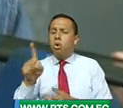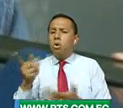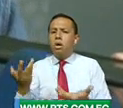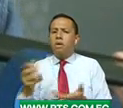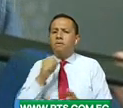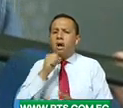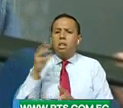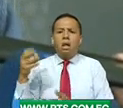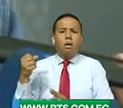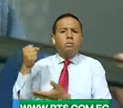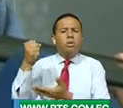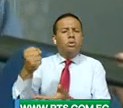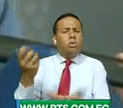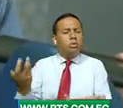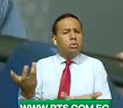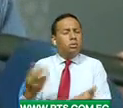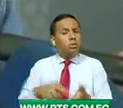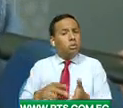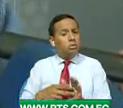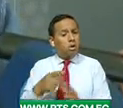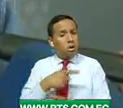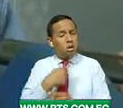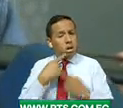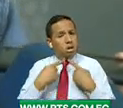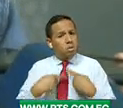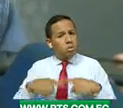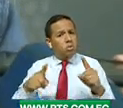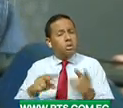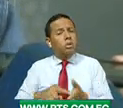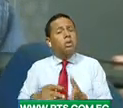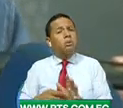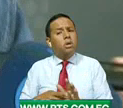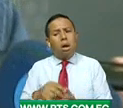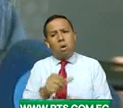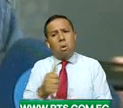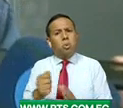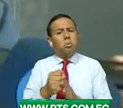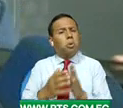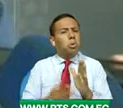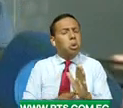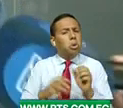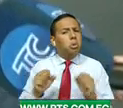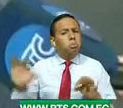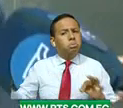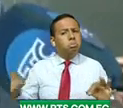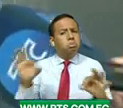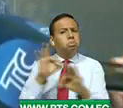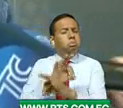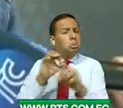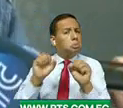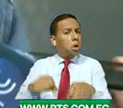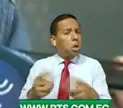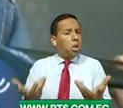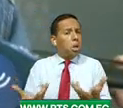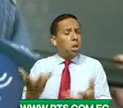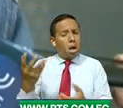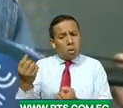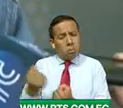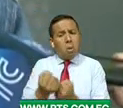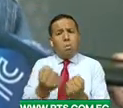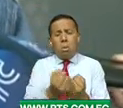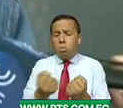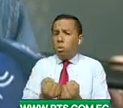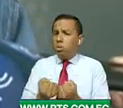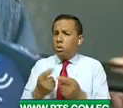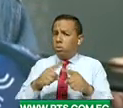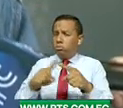si él anuncia, más bien por el contrario, paralelamente algún otro proyecto que reemplace o que por lo menos vaya a paliar estas múltiples